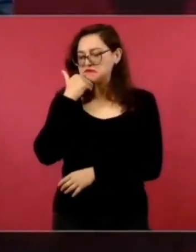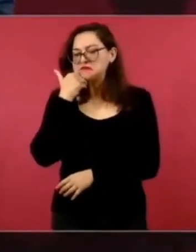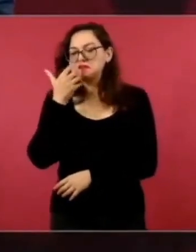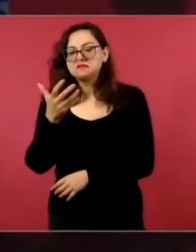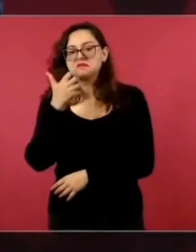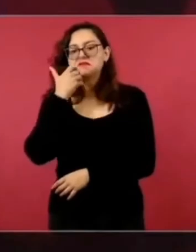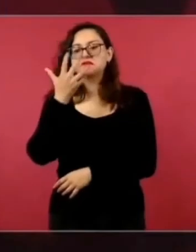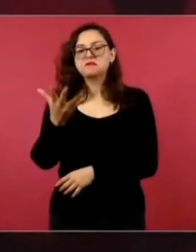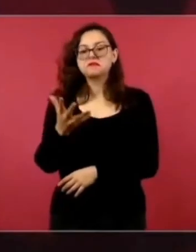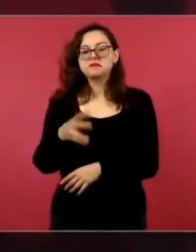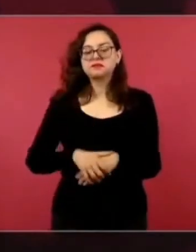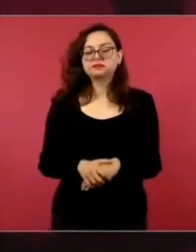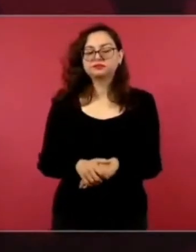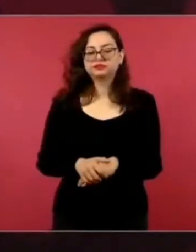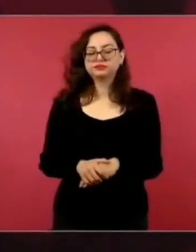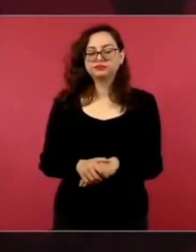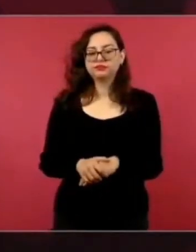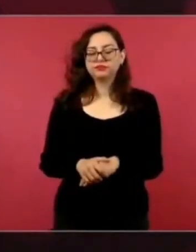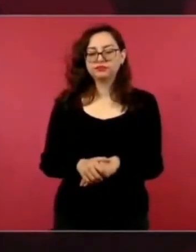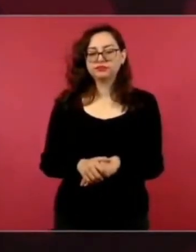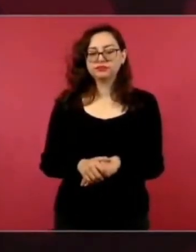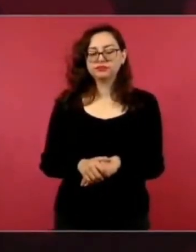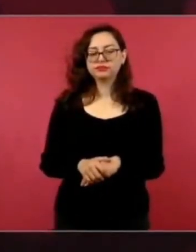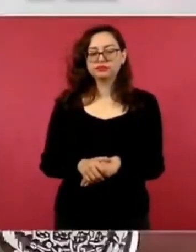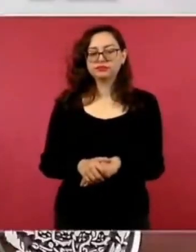y un